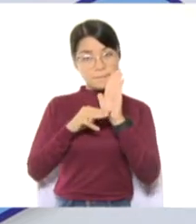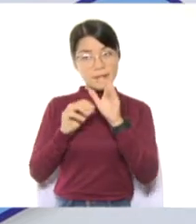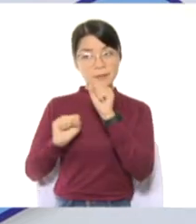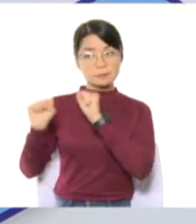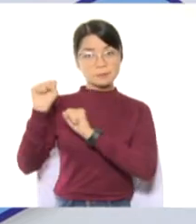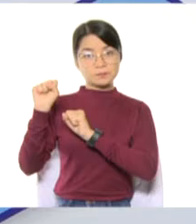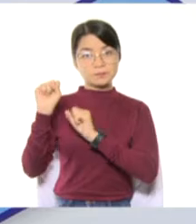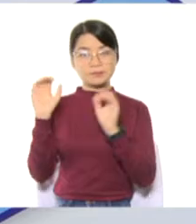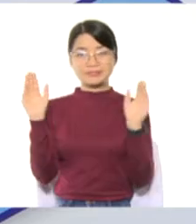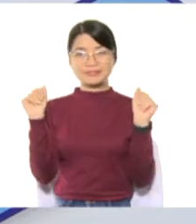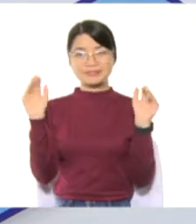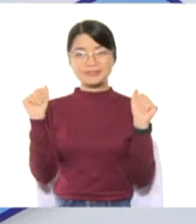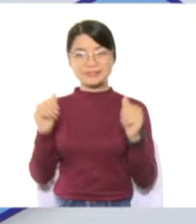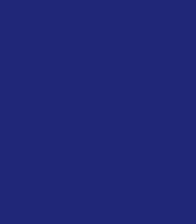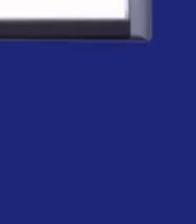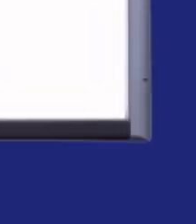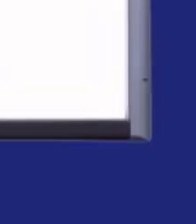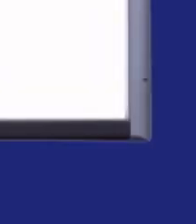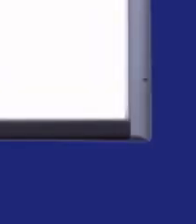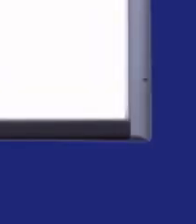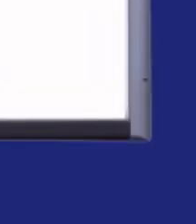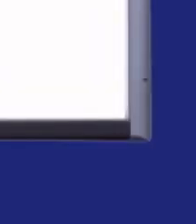bioseguridad. Chao, muchachos.